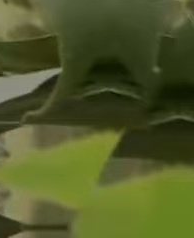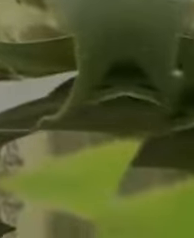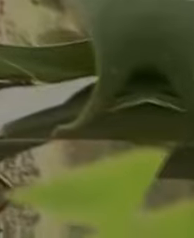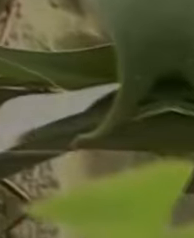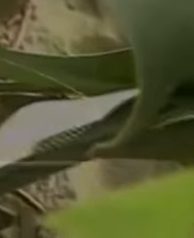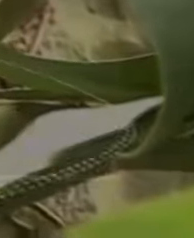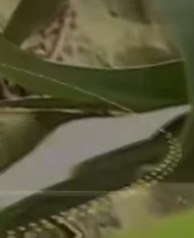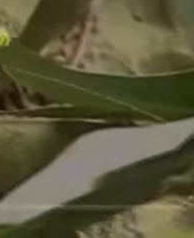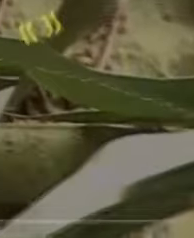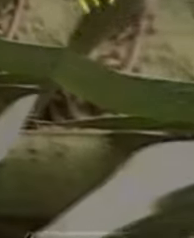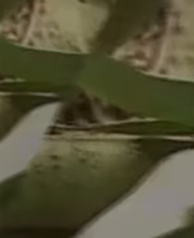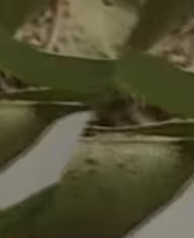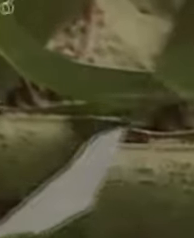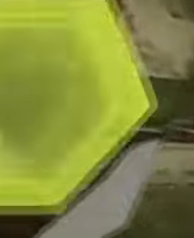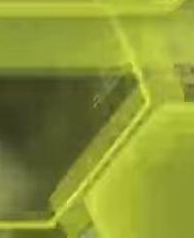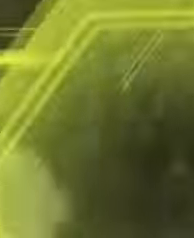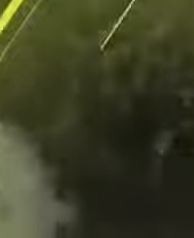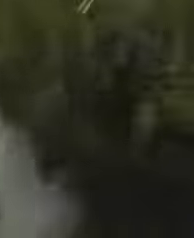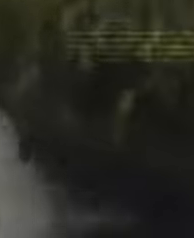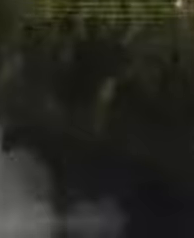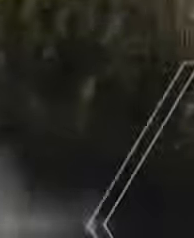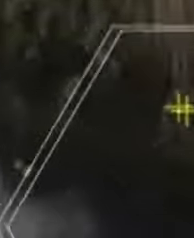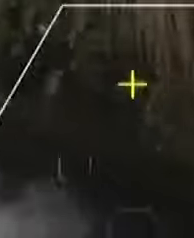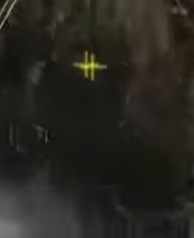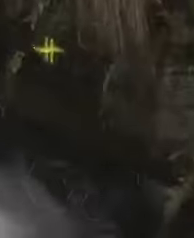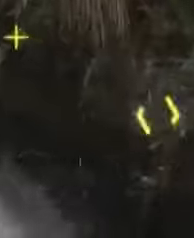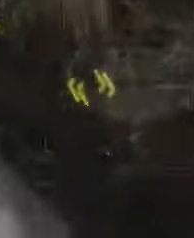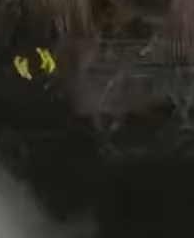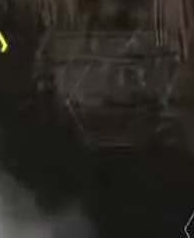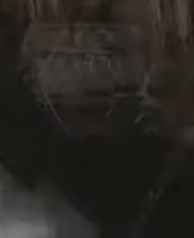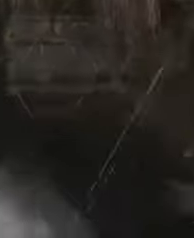Informativo CDC, otro compromiso con la región.